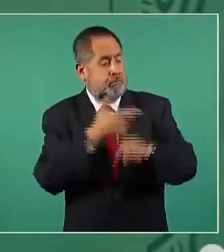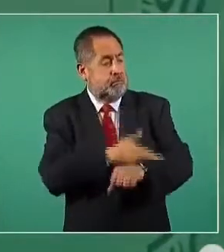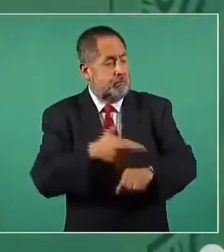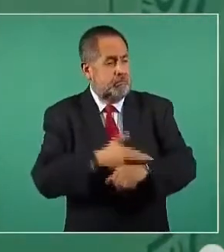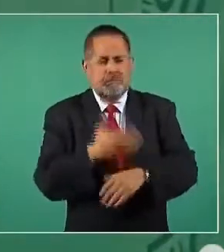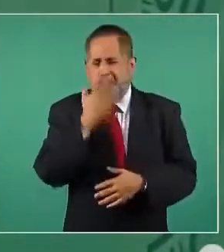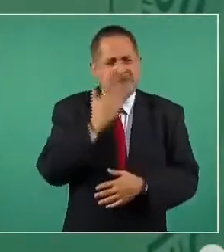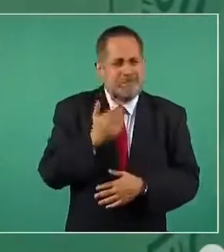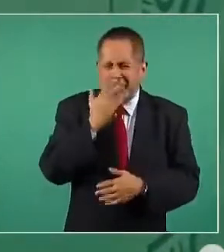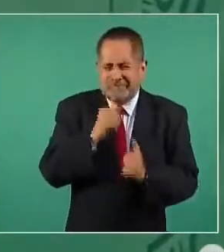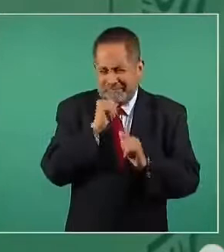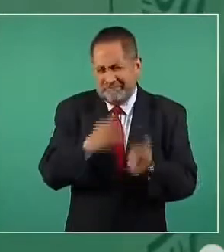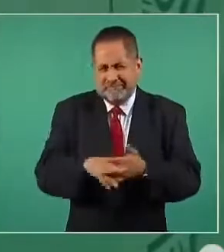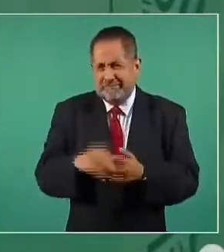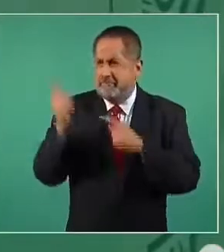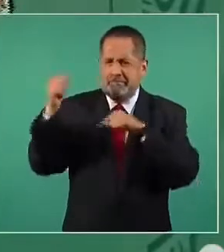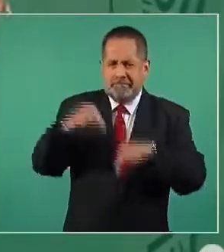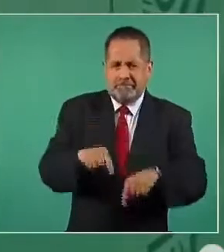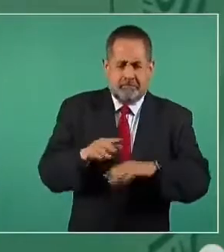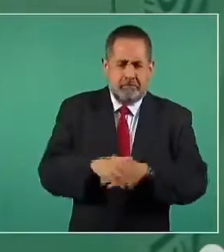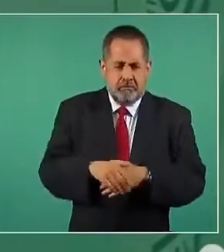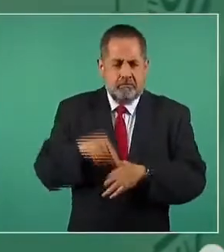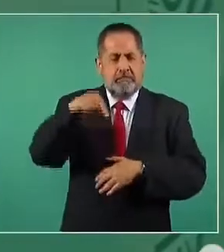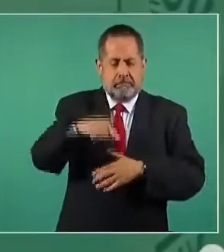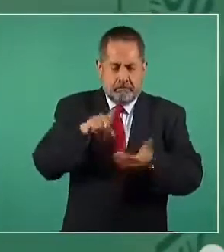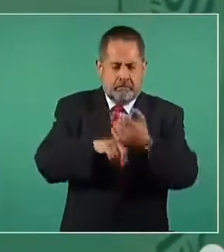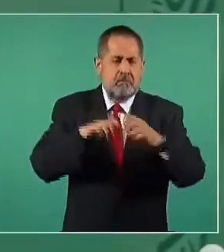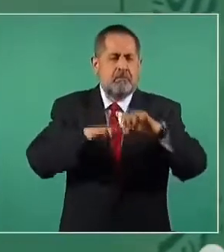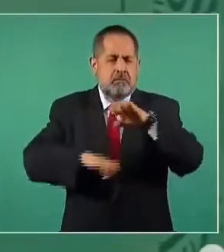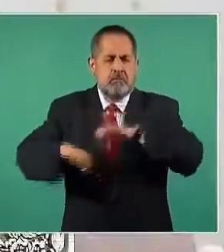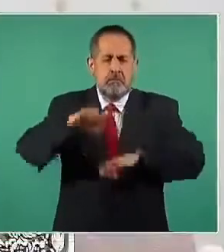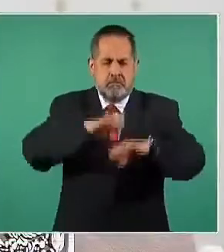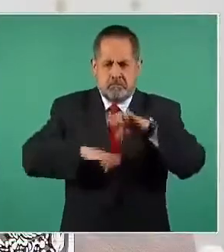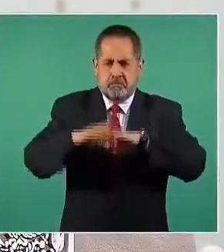del gobierno español que tengan. Tienen embajada.